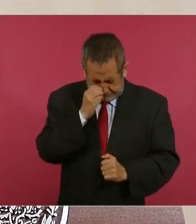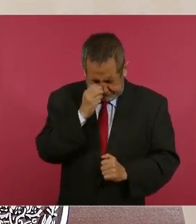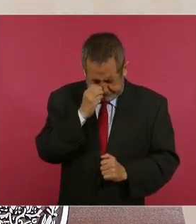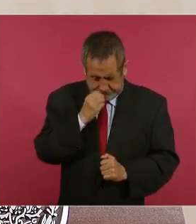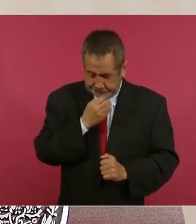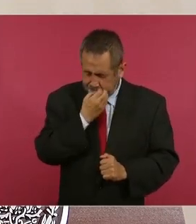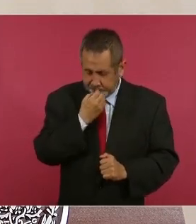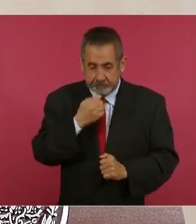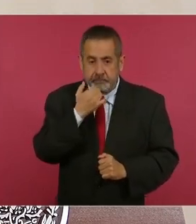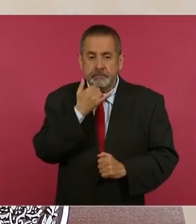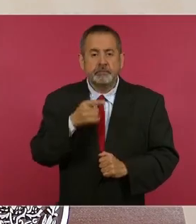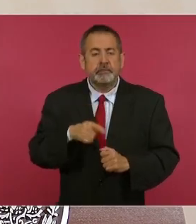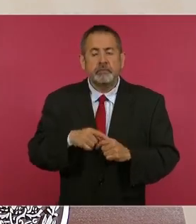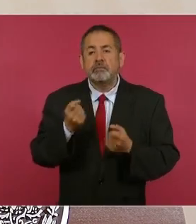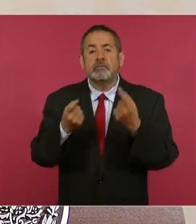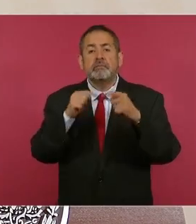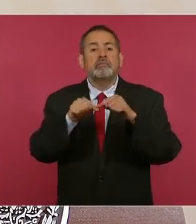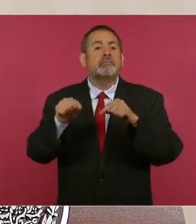comerciales,